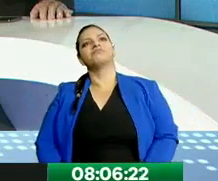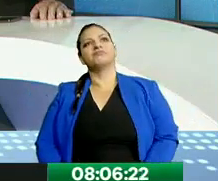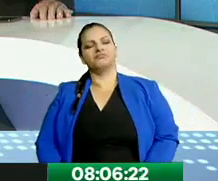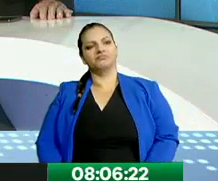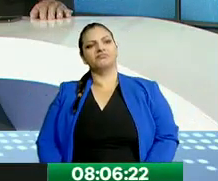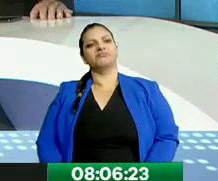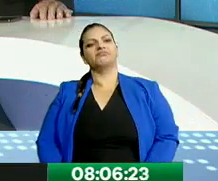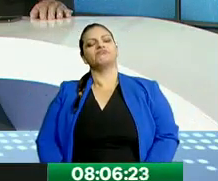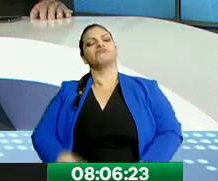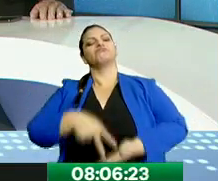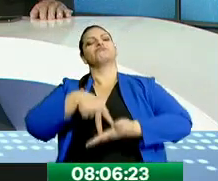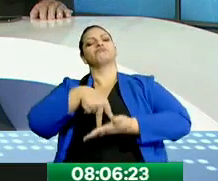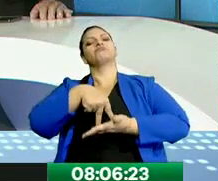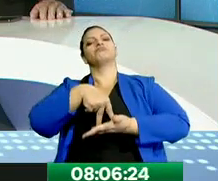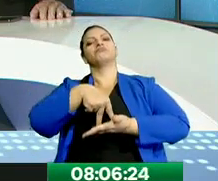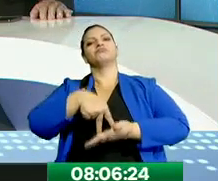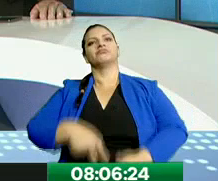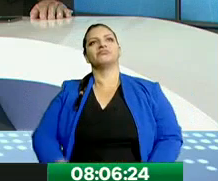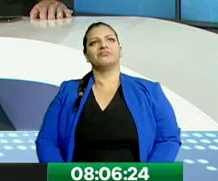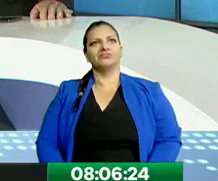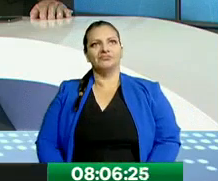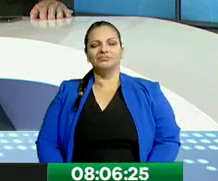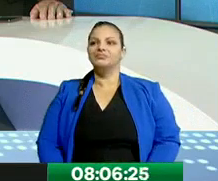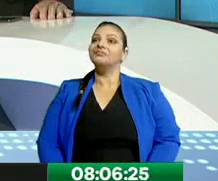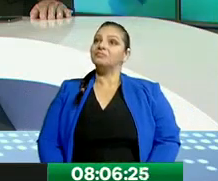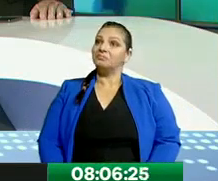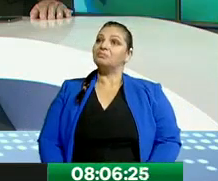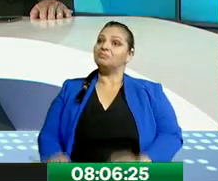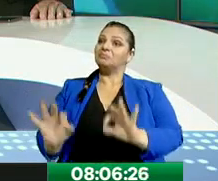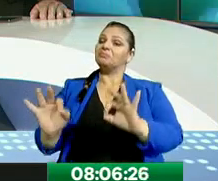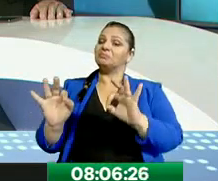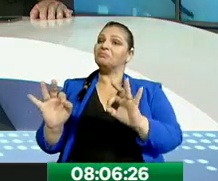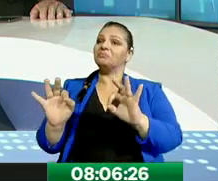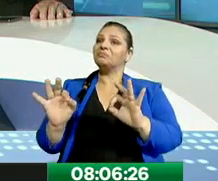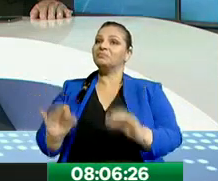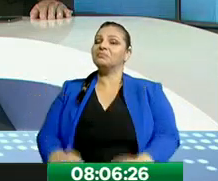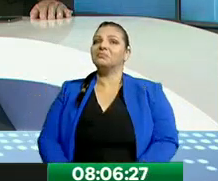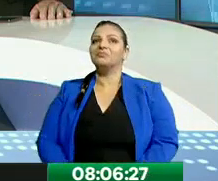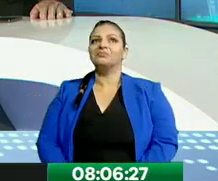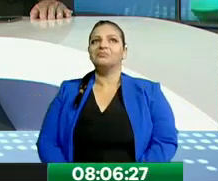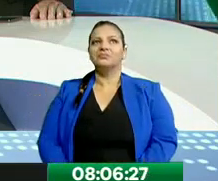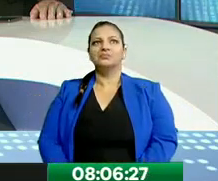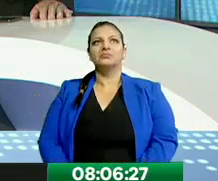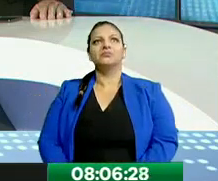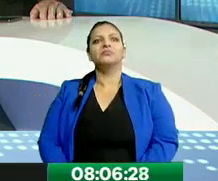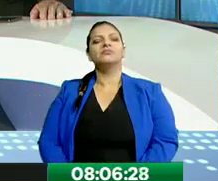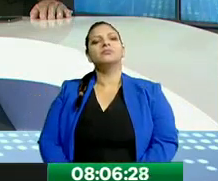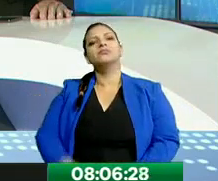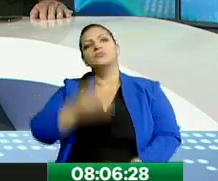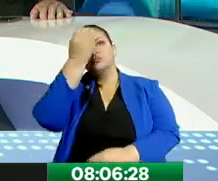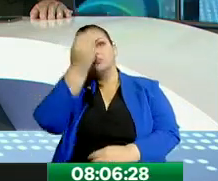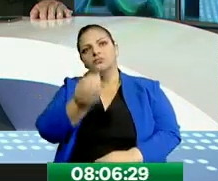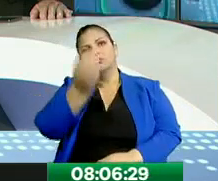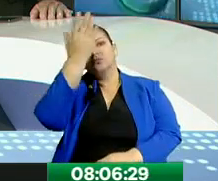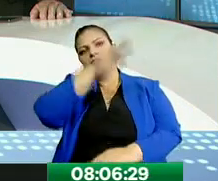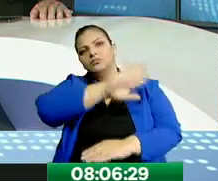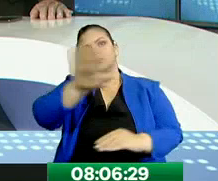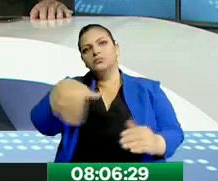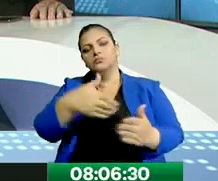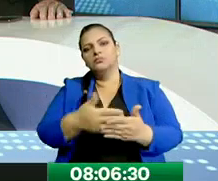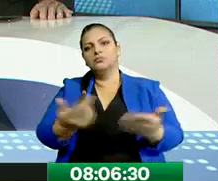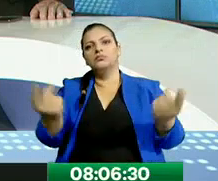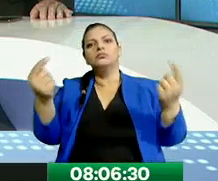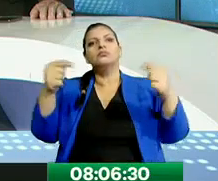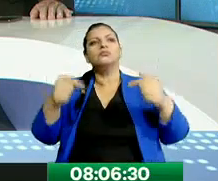Firmes como Minacho y valiente cual Morán. Oh, perfecto, entonces. Amigos televidentes, saludos cordiales. Hoy nosotros